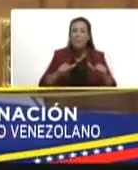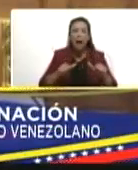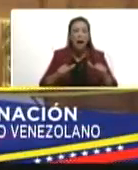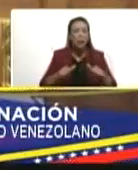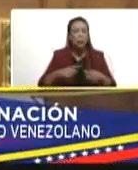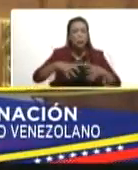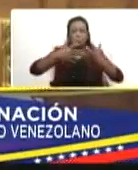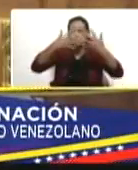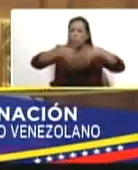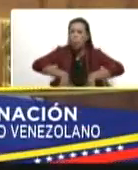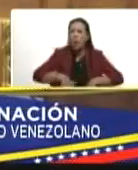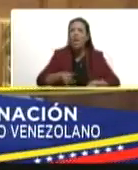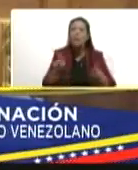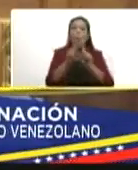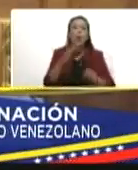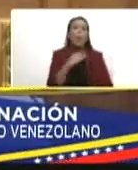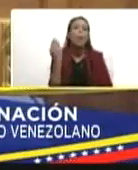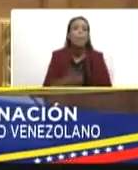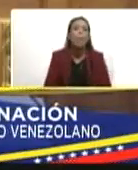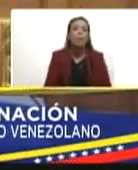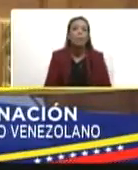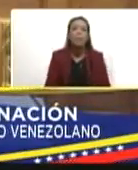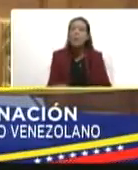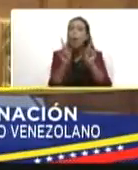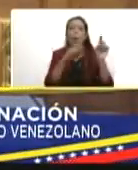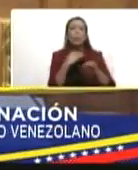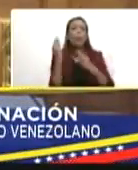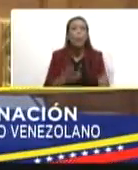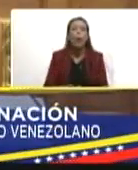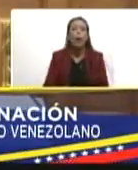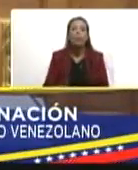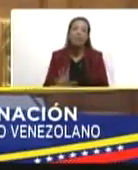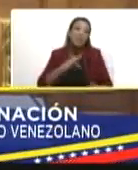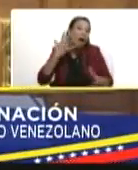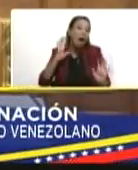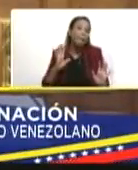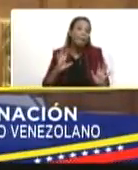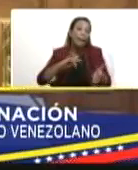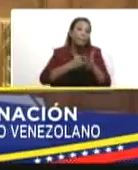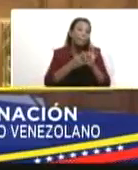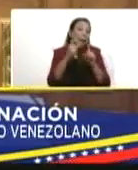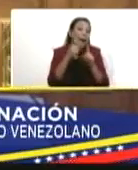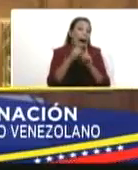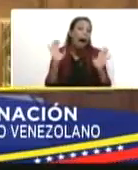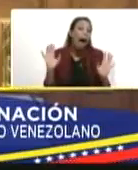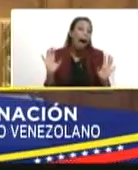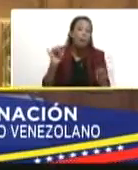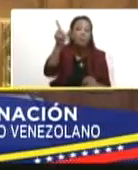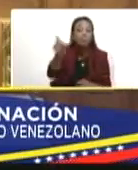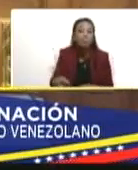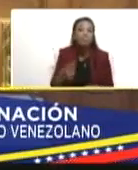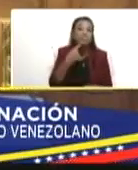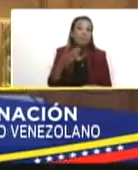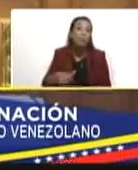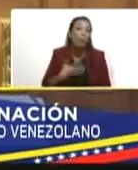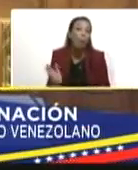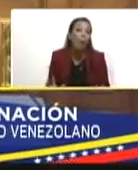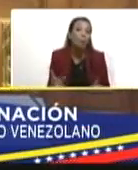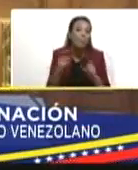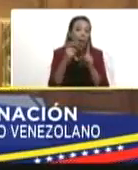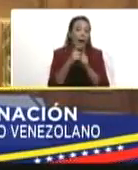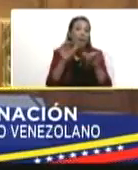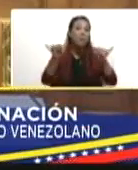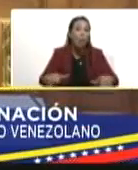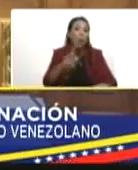Venezuela un verdadero genocidio económico si cabe el concepto doctor Germán escarrá maestro